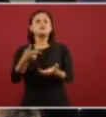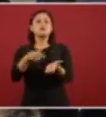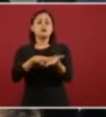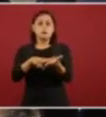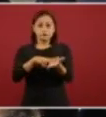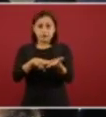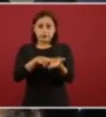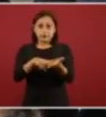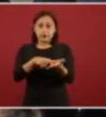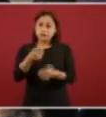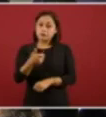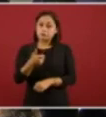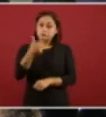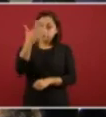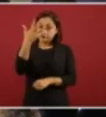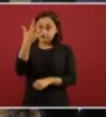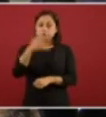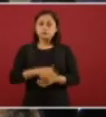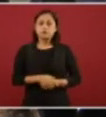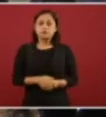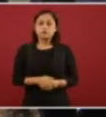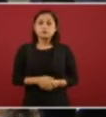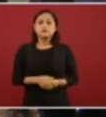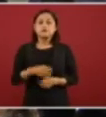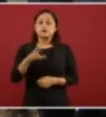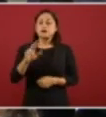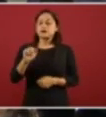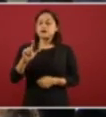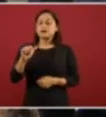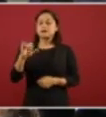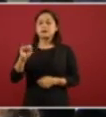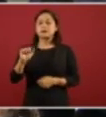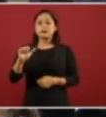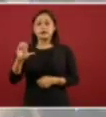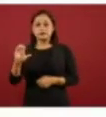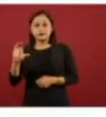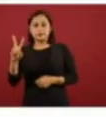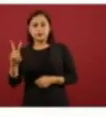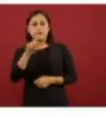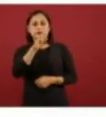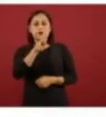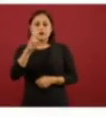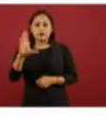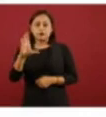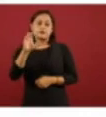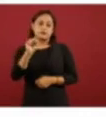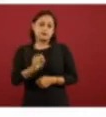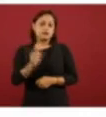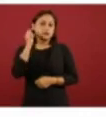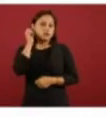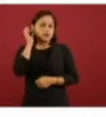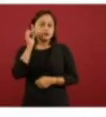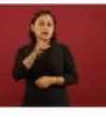el precio más alto, con el margen más alto, lo encontramos en RALSI SADCB, en La Paz, Baja California Sur, con un precio al público